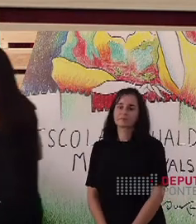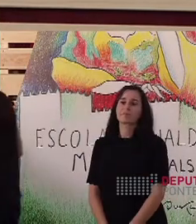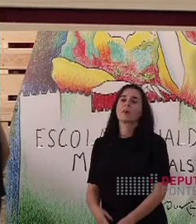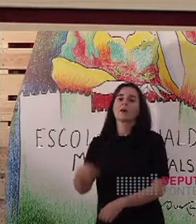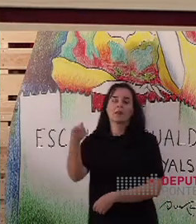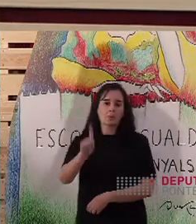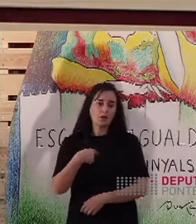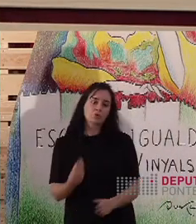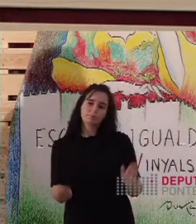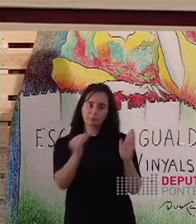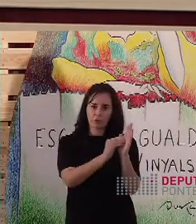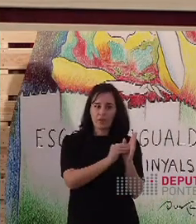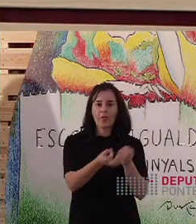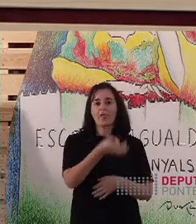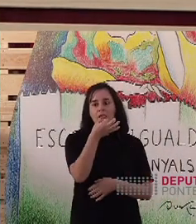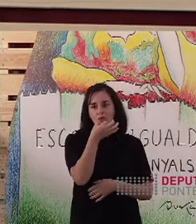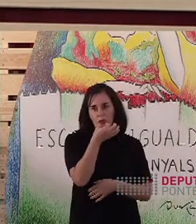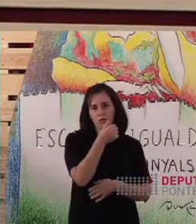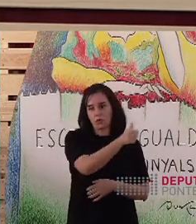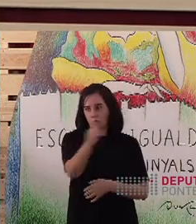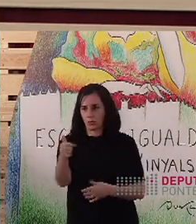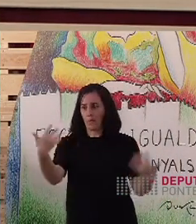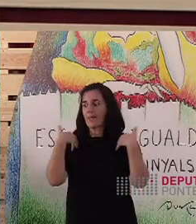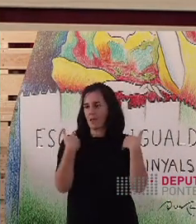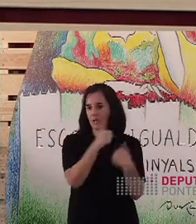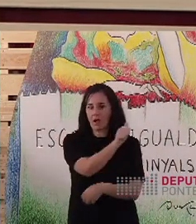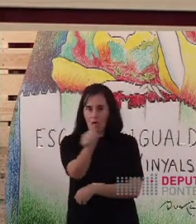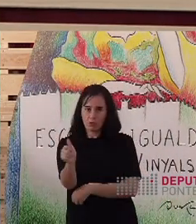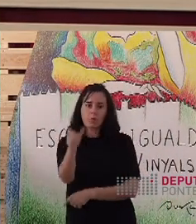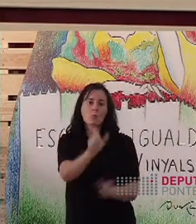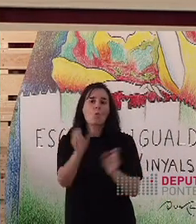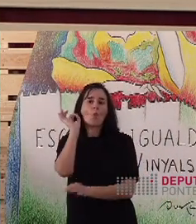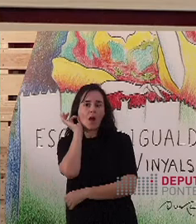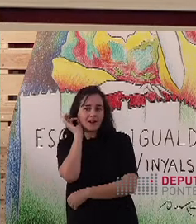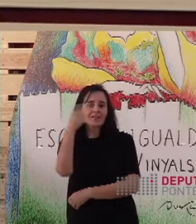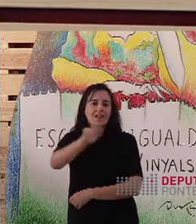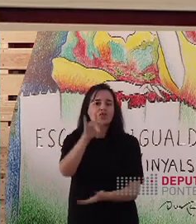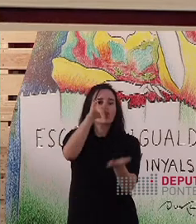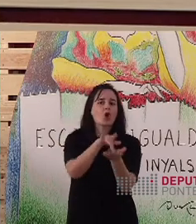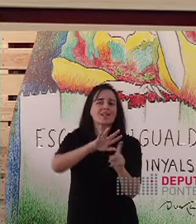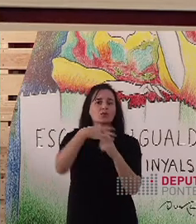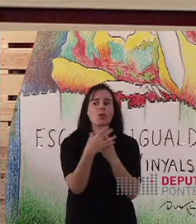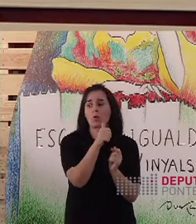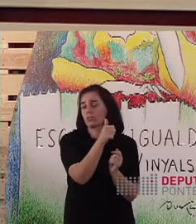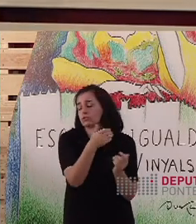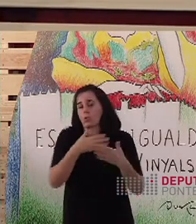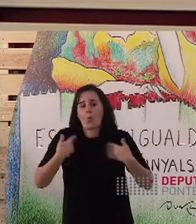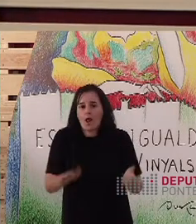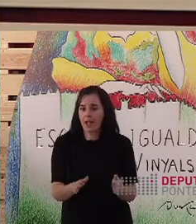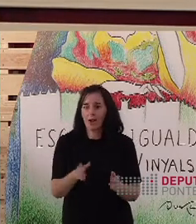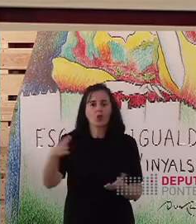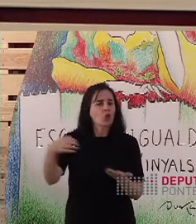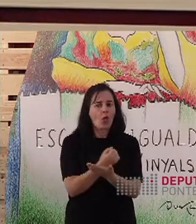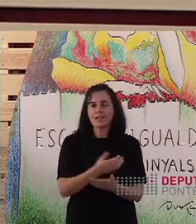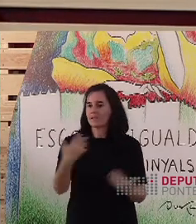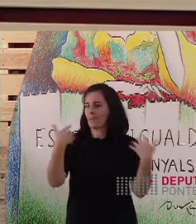Tamén incorporei os discursos das propias víctimas, das mulleres que estiveran en calquera destas situacións, pero todas elas víctimas